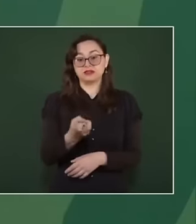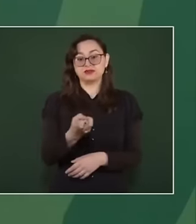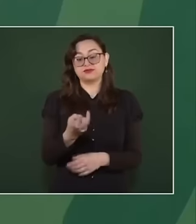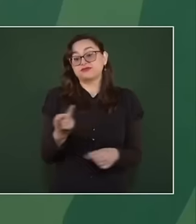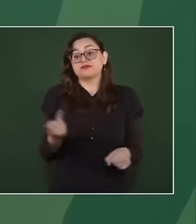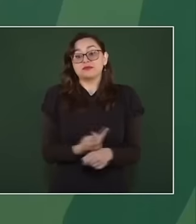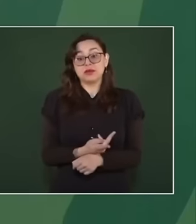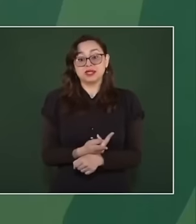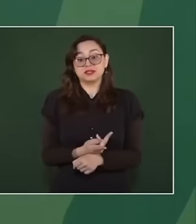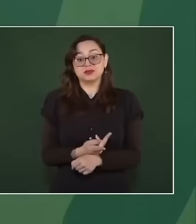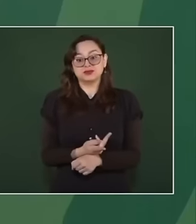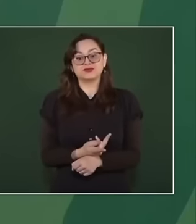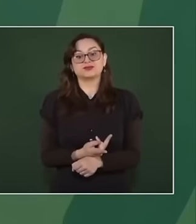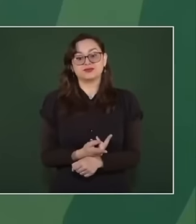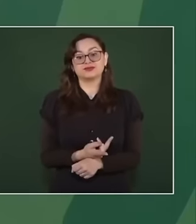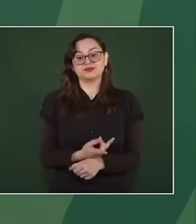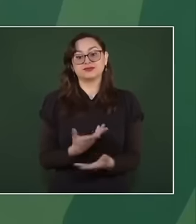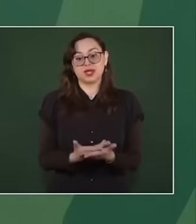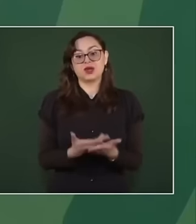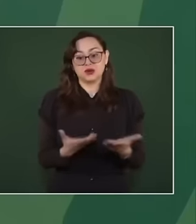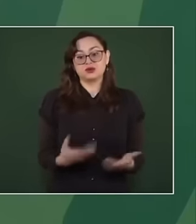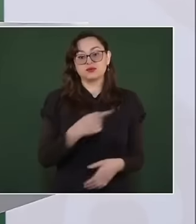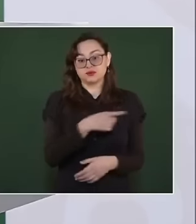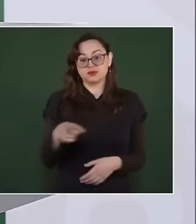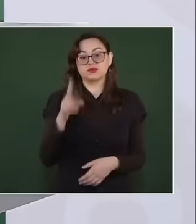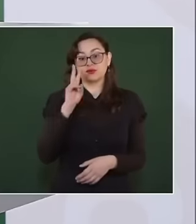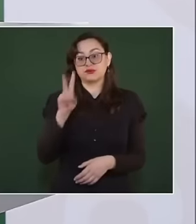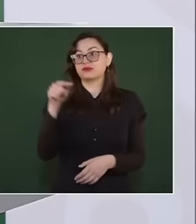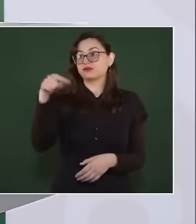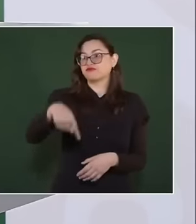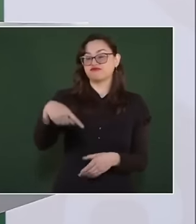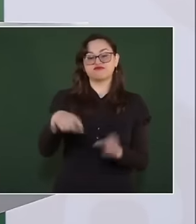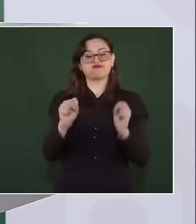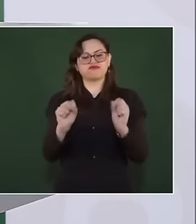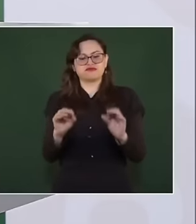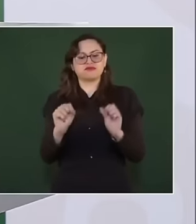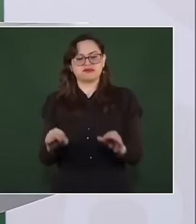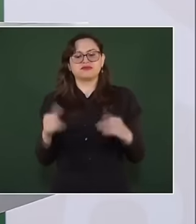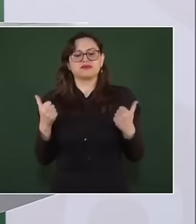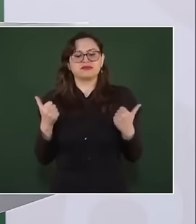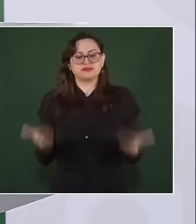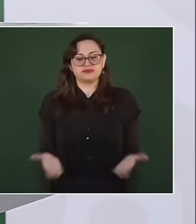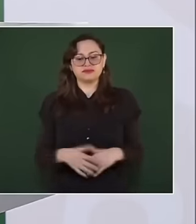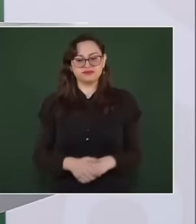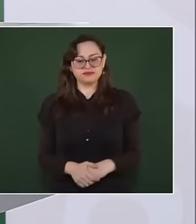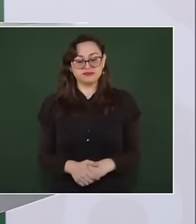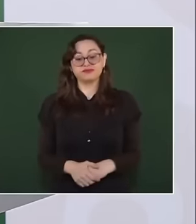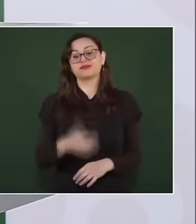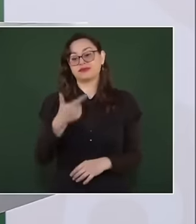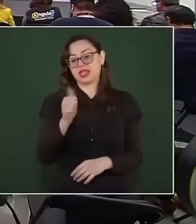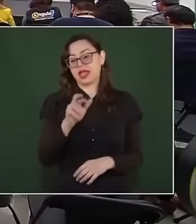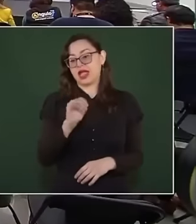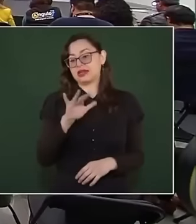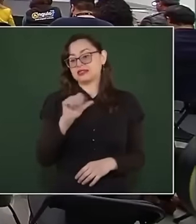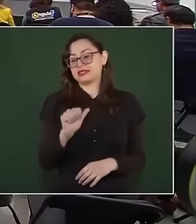realidad como lo van a ver a continuación este espacio era usado principalmente para que García Luna invitar